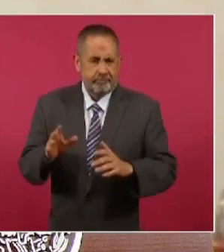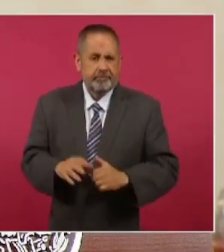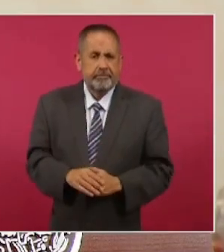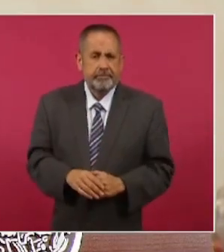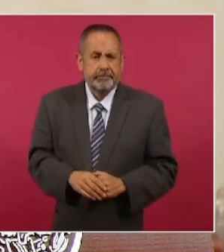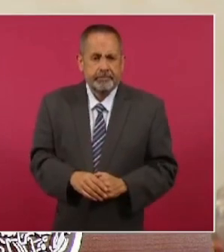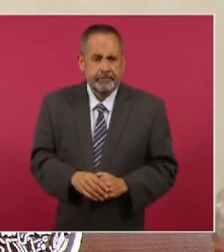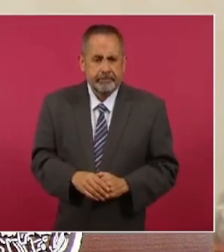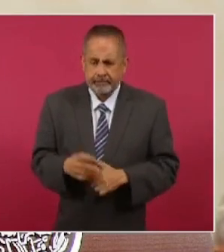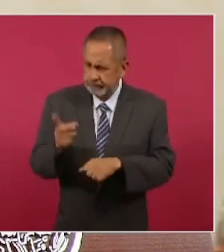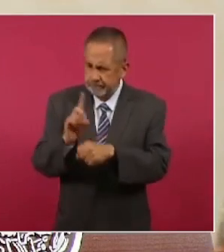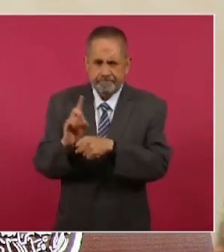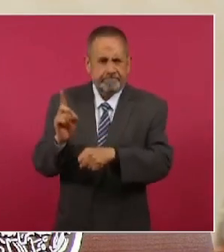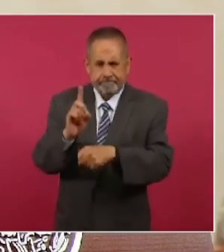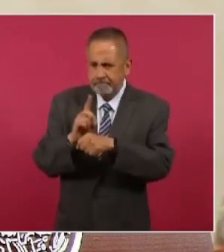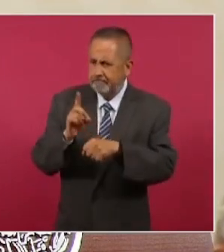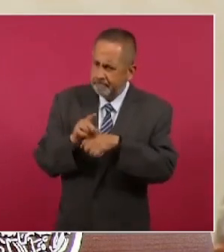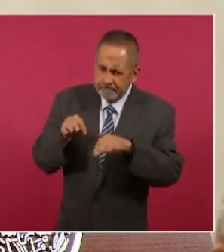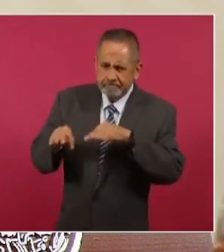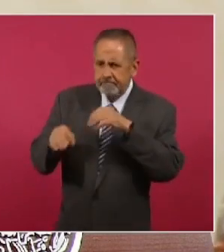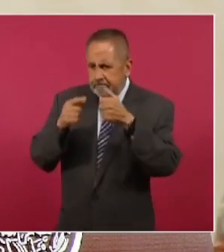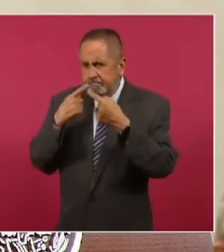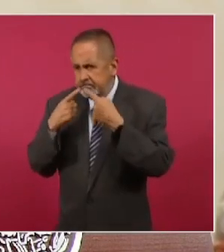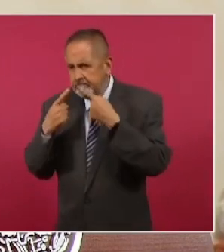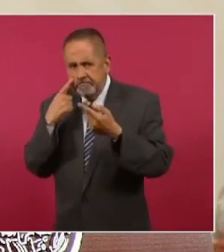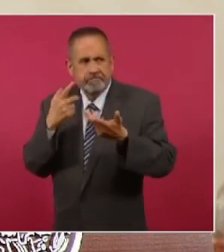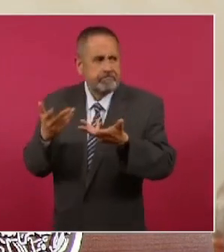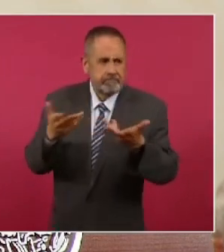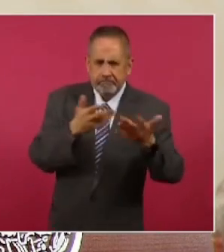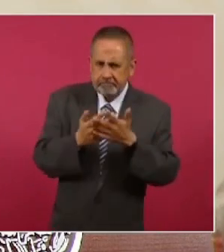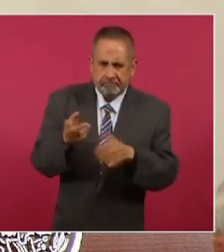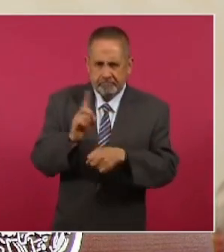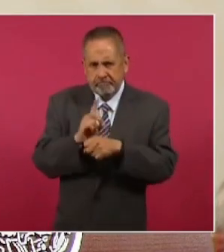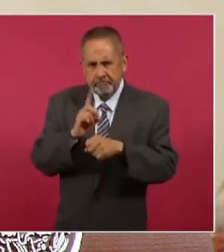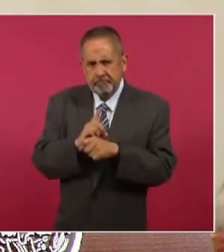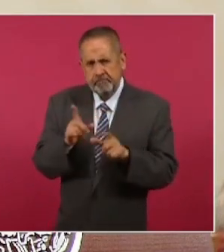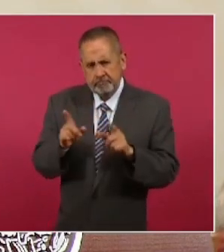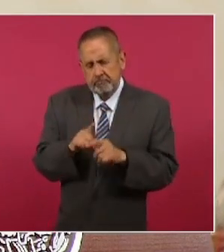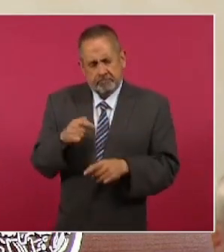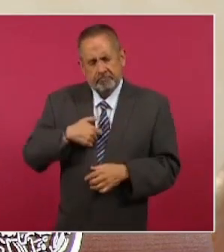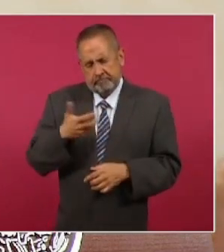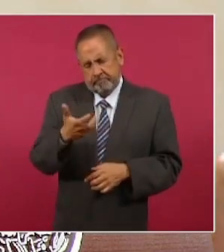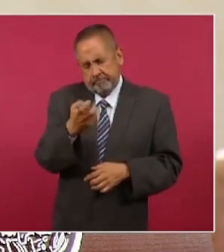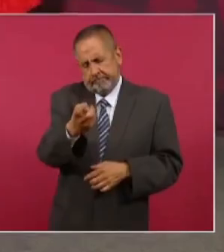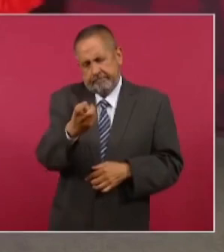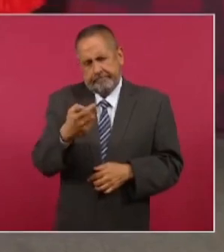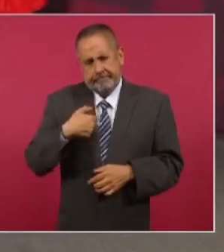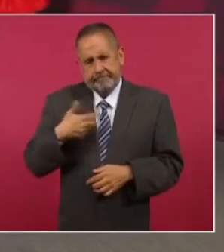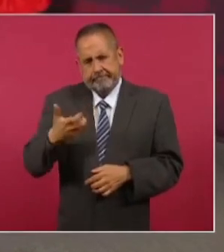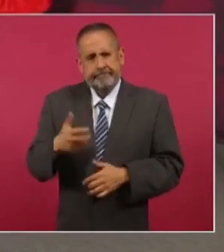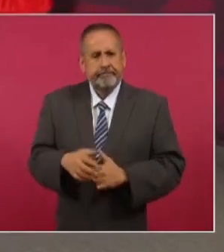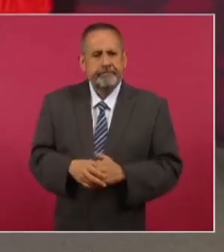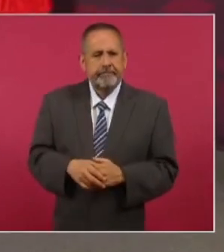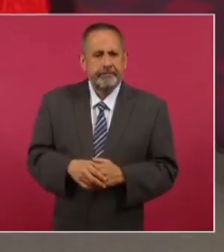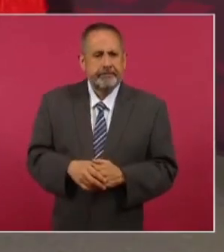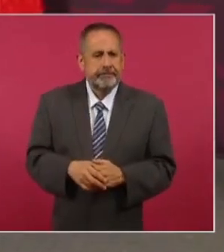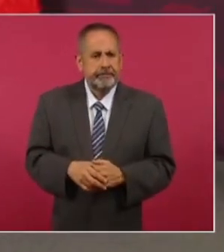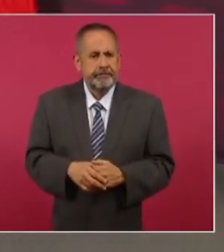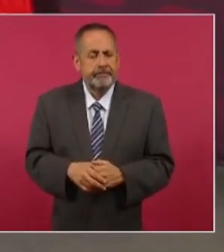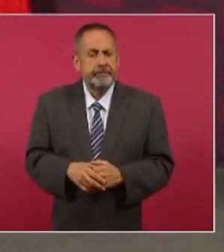todos los días eso es lo que hacemos a eso